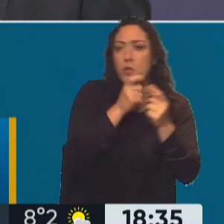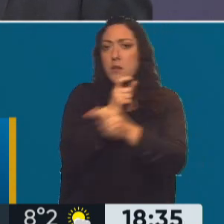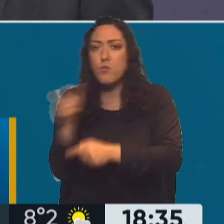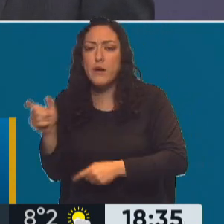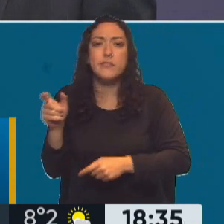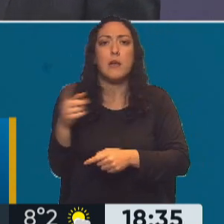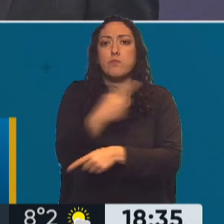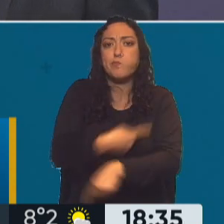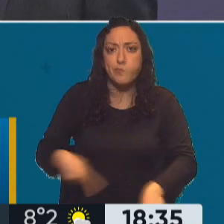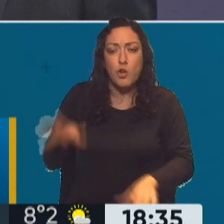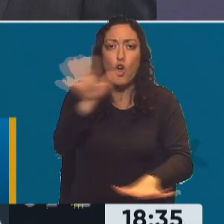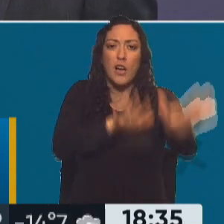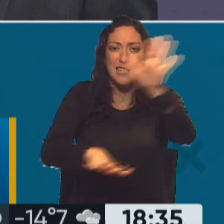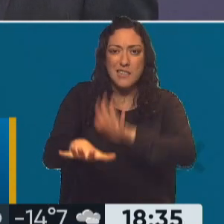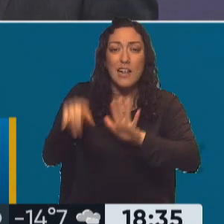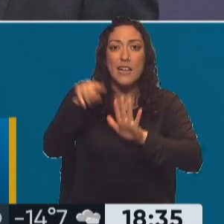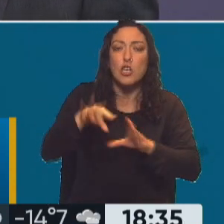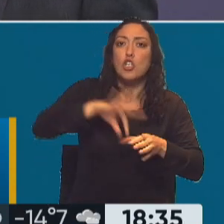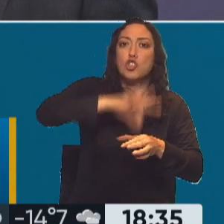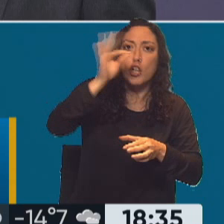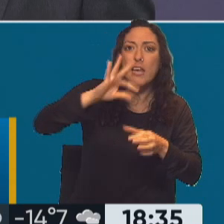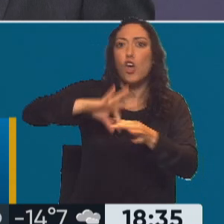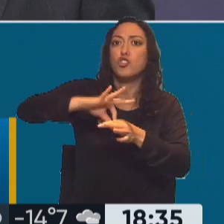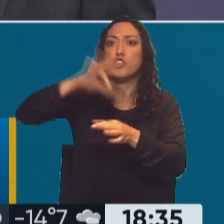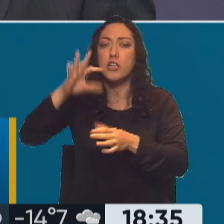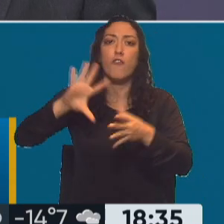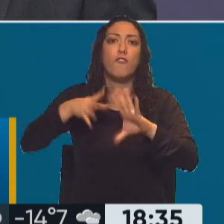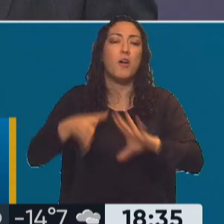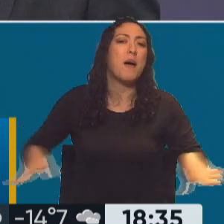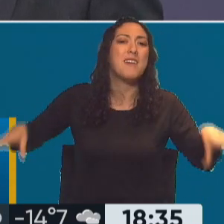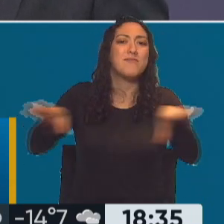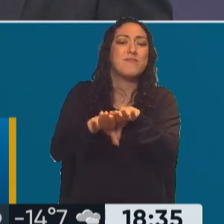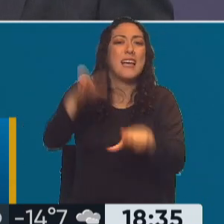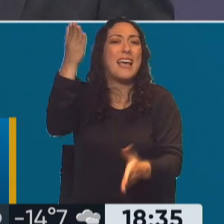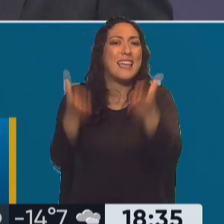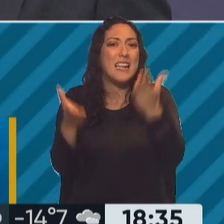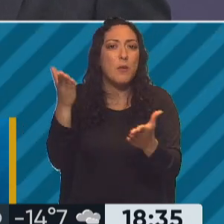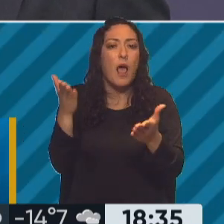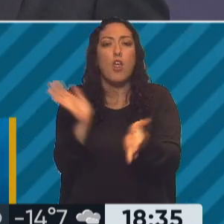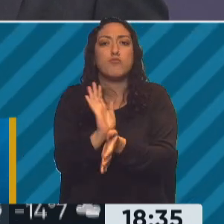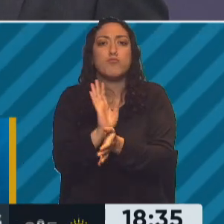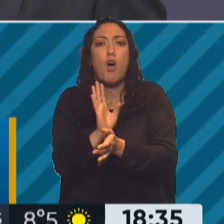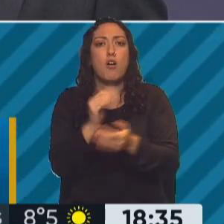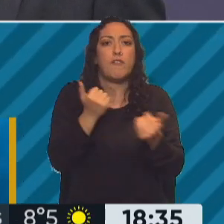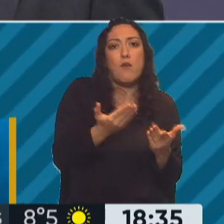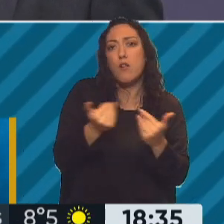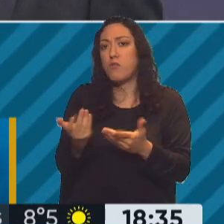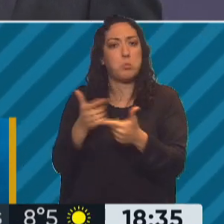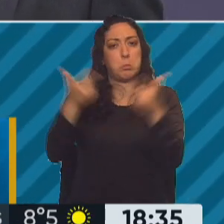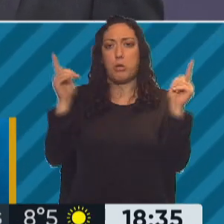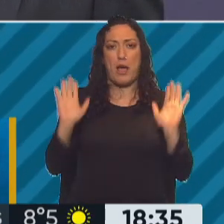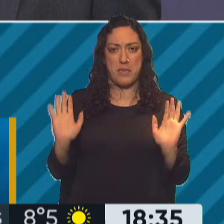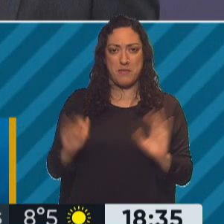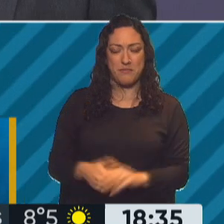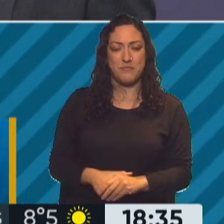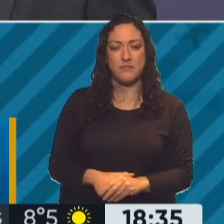y realizó muchos sorteos para que esto fuese lo más equitativo, equilibrado y sin sesgo posible. Bien, muy bien. Bueno, de